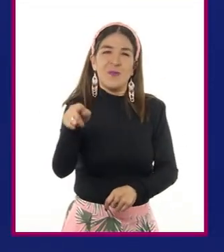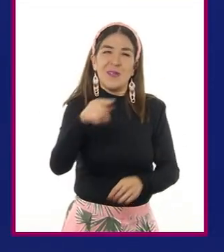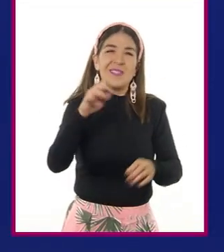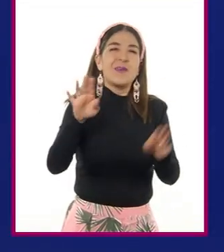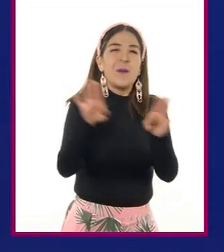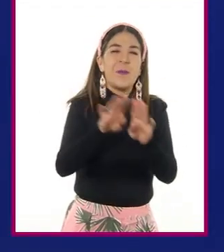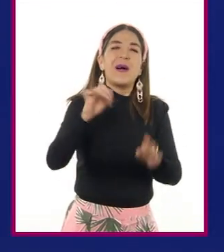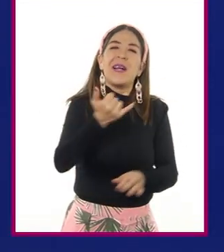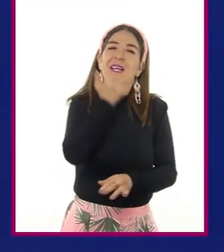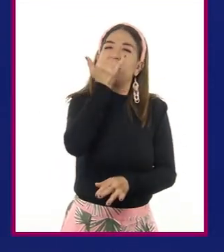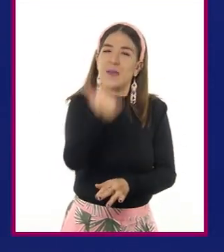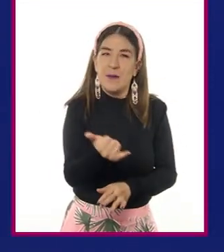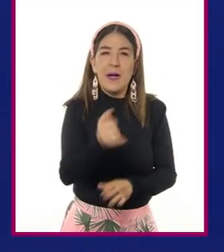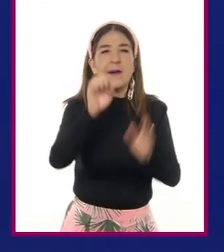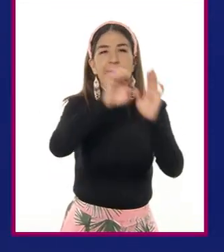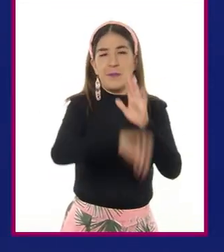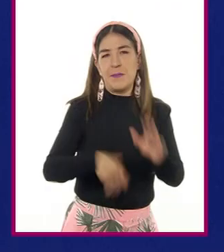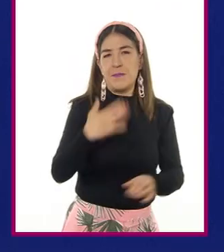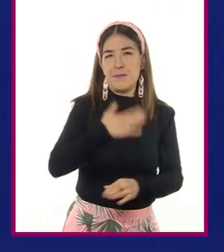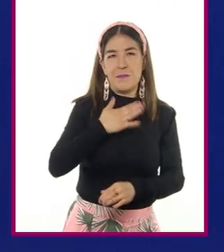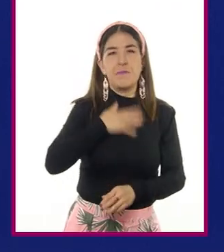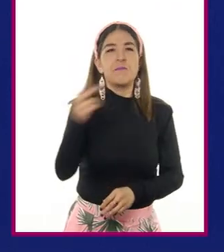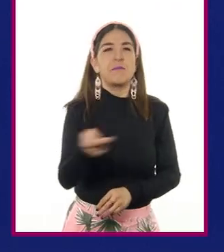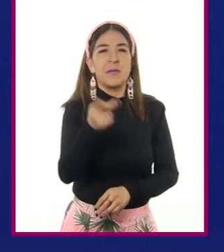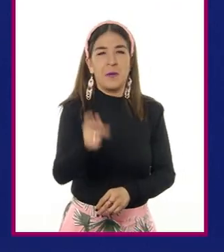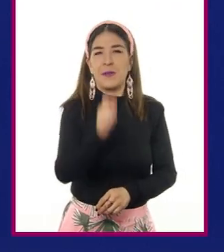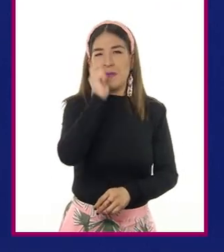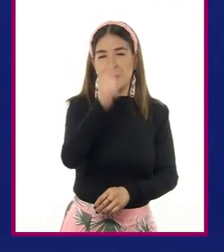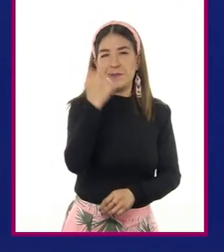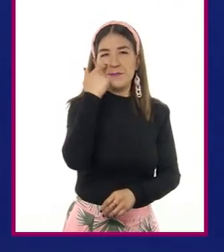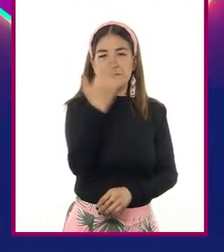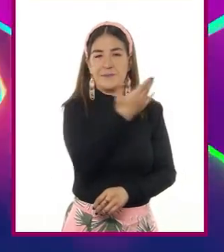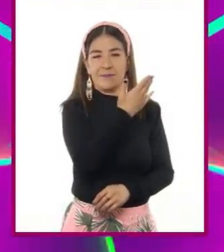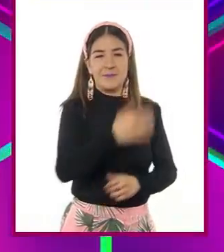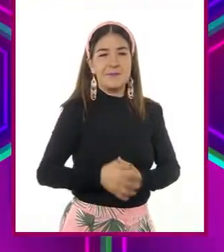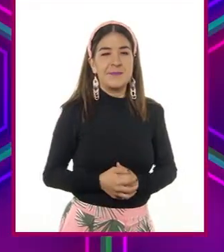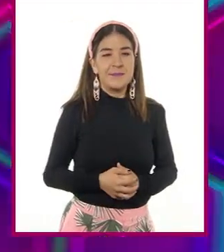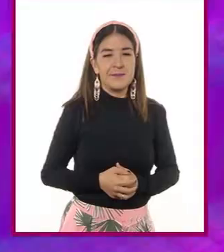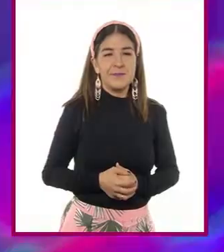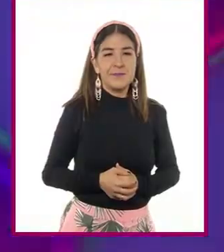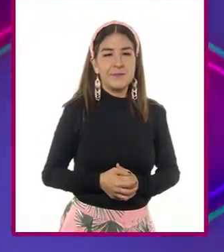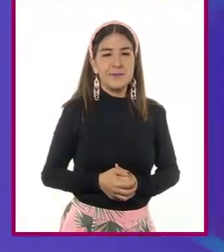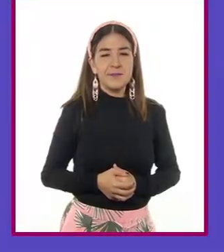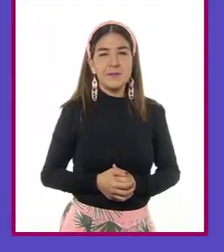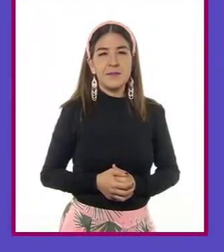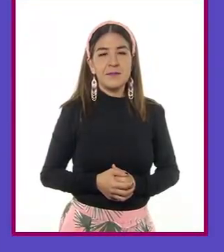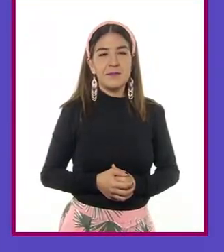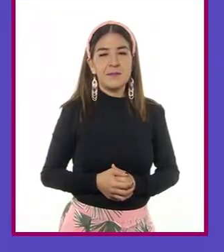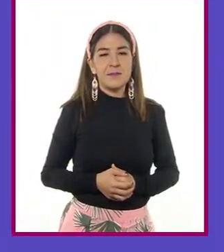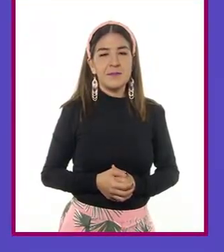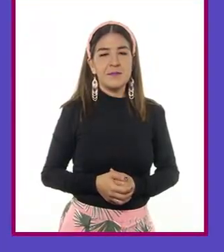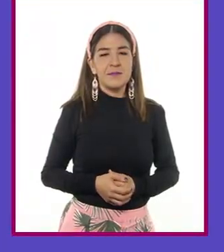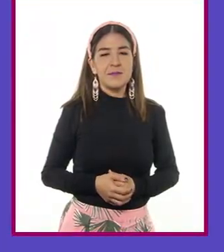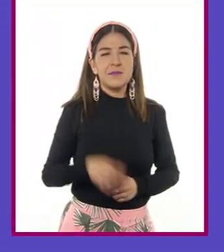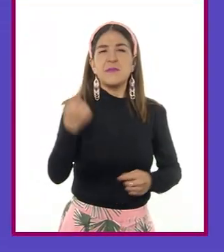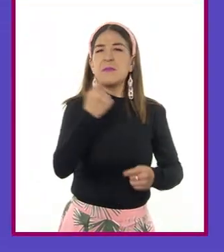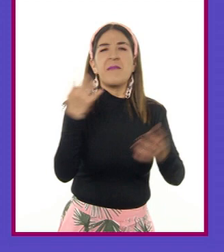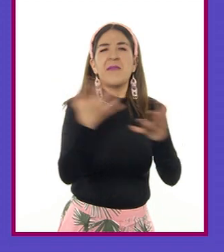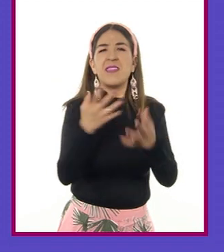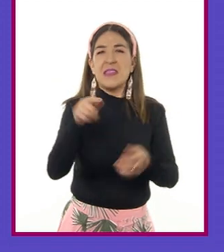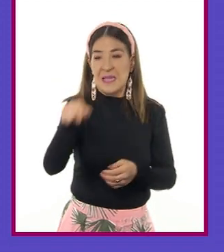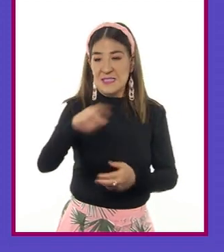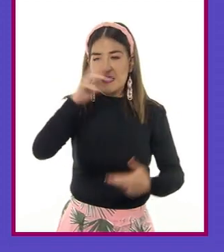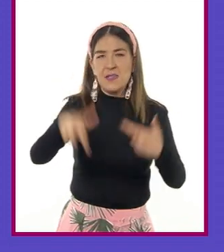Por ejemplo, dos de mis preguntas quedaron de la siguiente manera. ¿Qué hace esta región